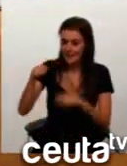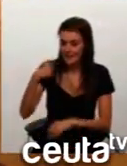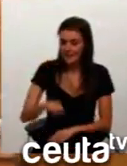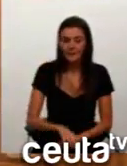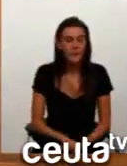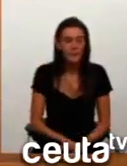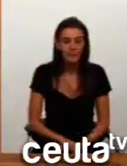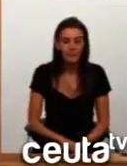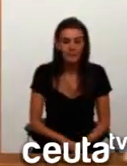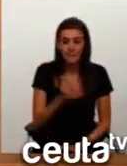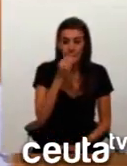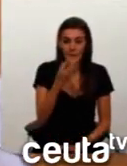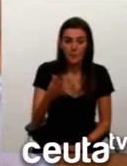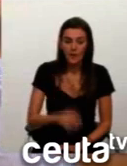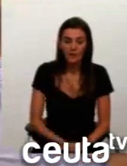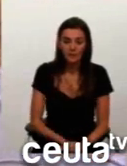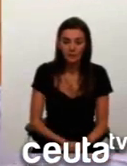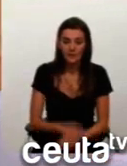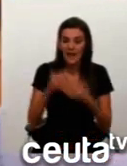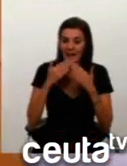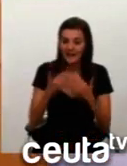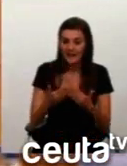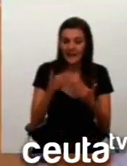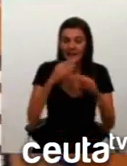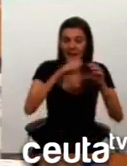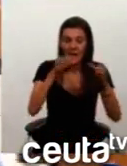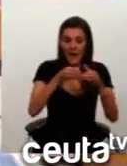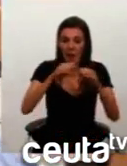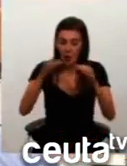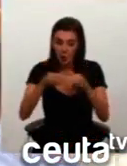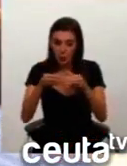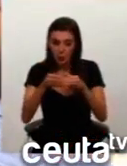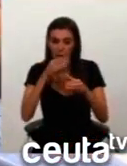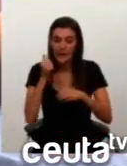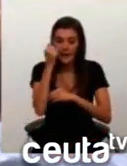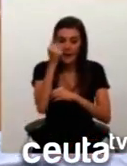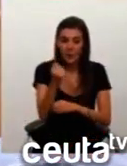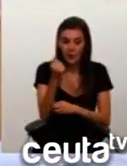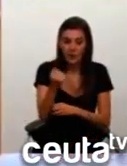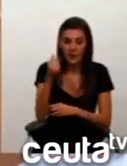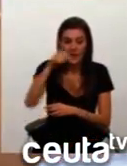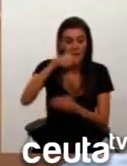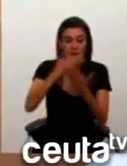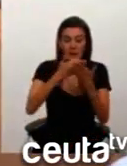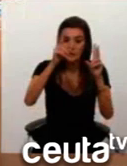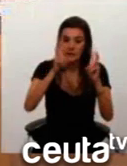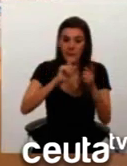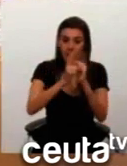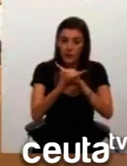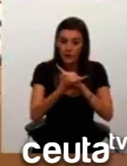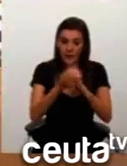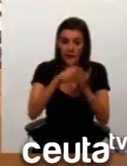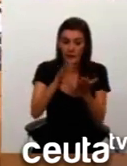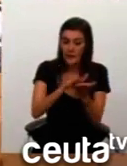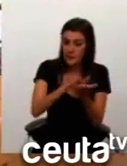presidente. Bueno, pues agradecer a los grupos que van a apoyar esta cuestión, esta modificación del